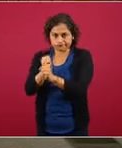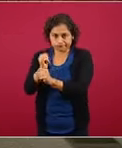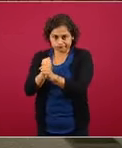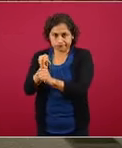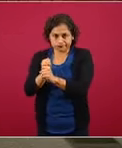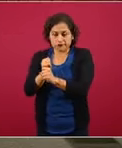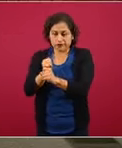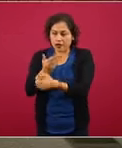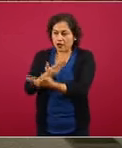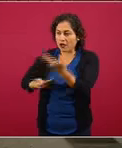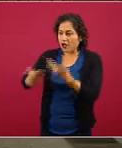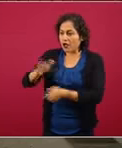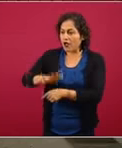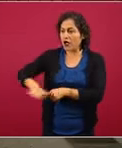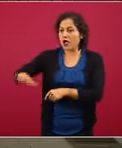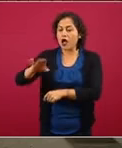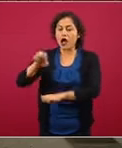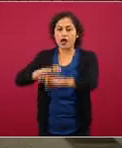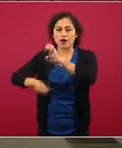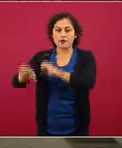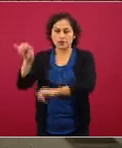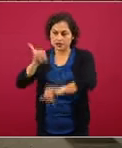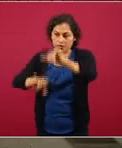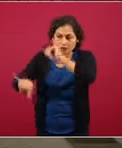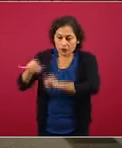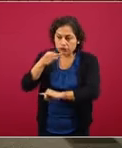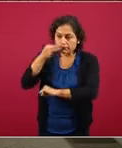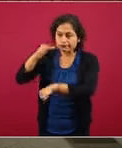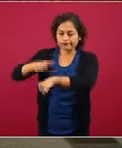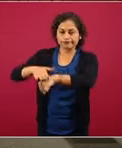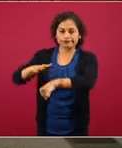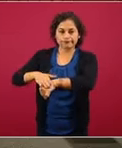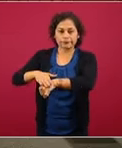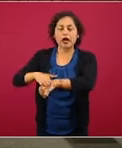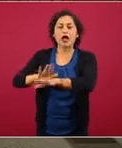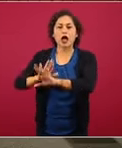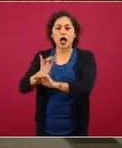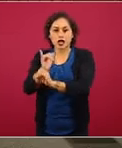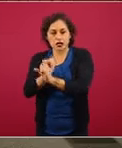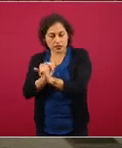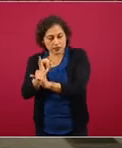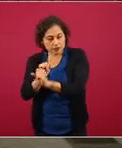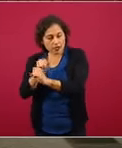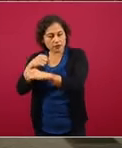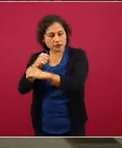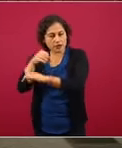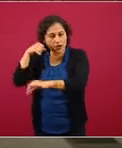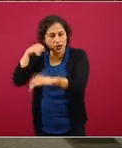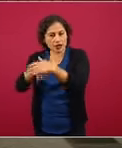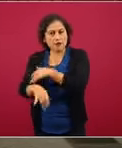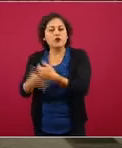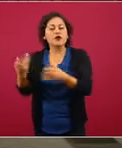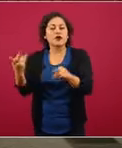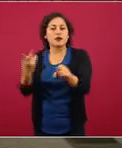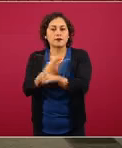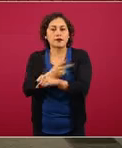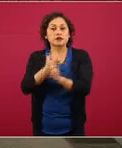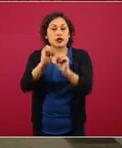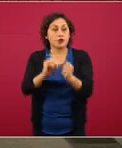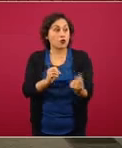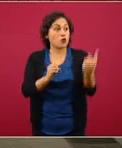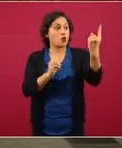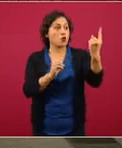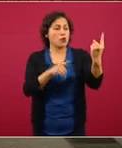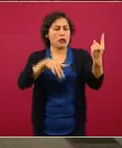se comparte con el laboratorio productor, y si hay otros en otros lados en donde